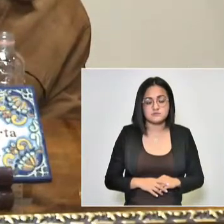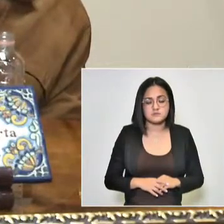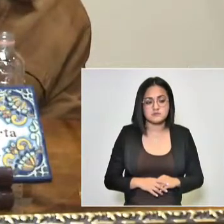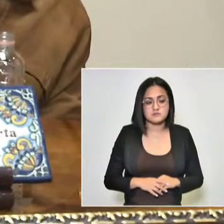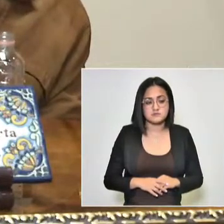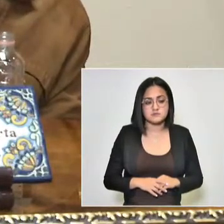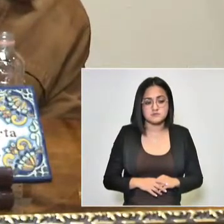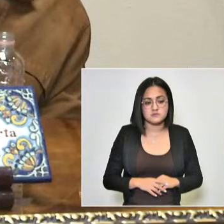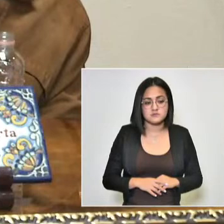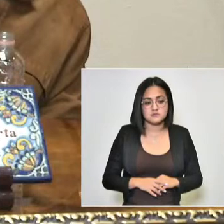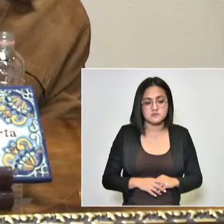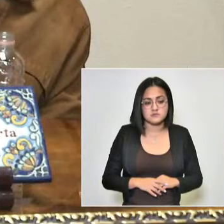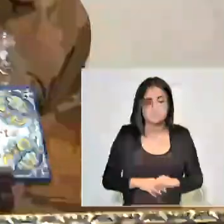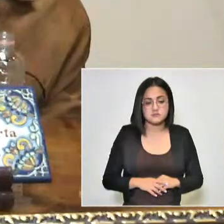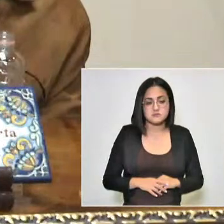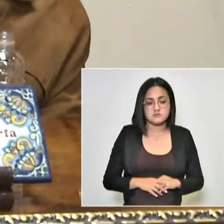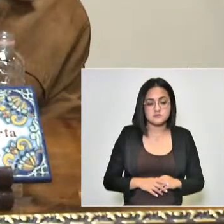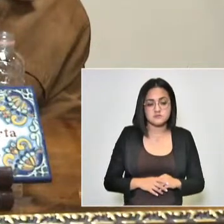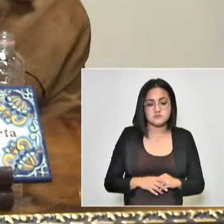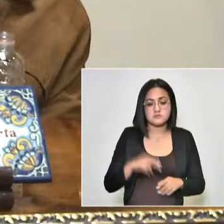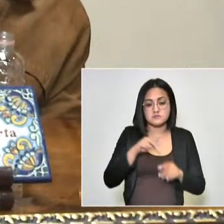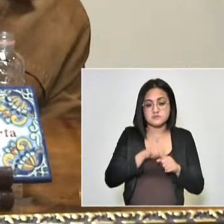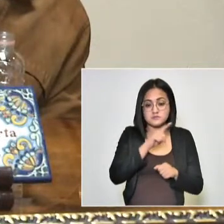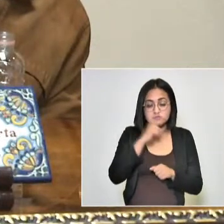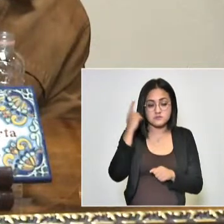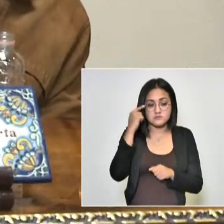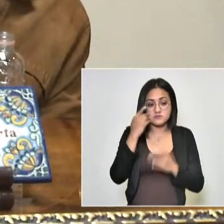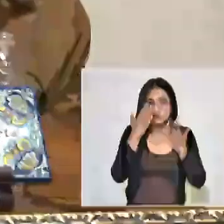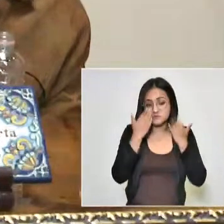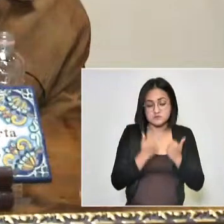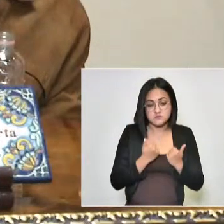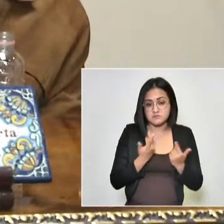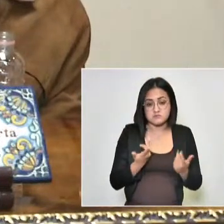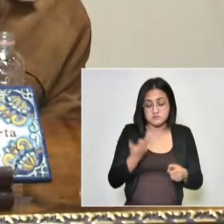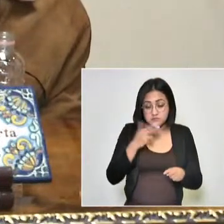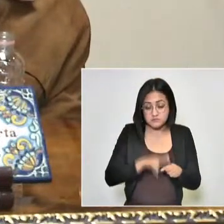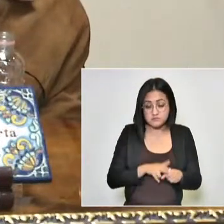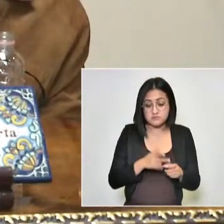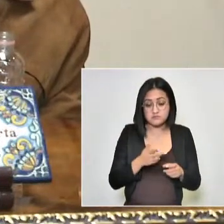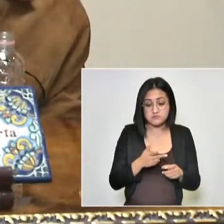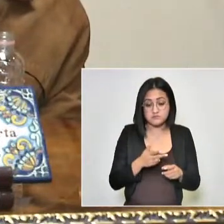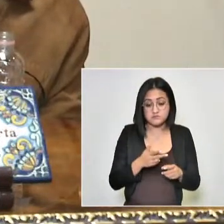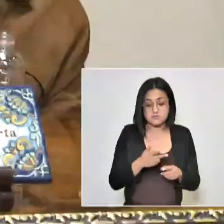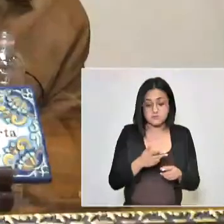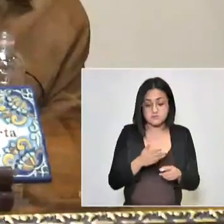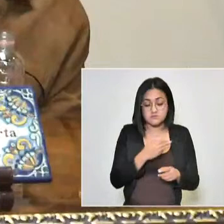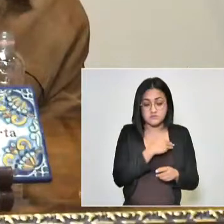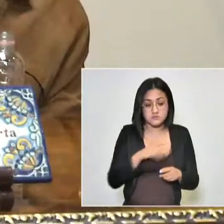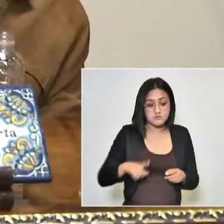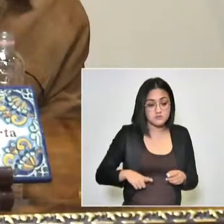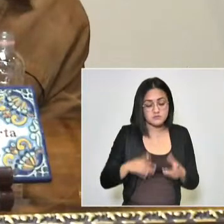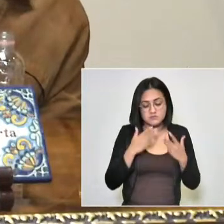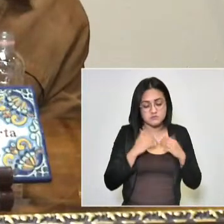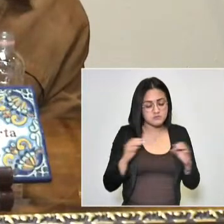No hay en San Pedro Cholula, no hay en San Andrés Cholula el hospital municipal.